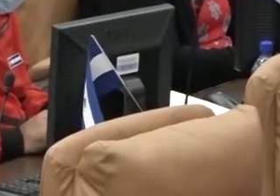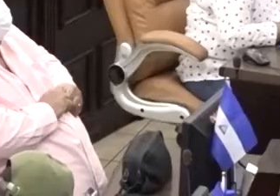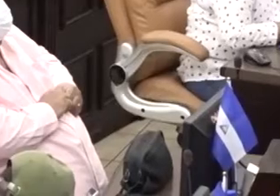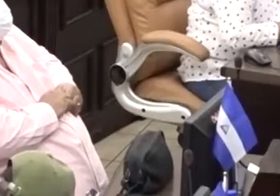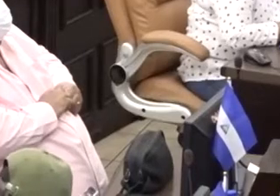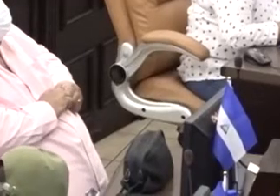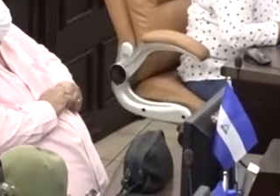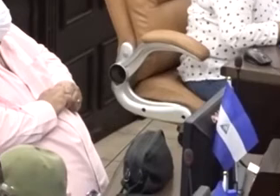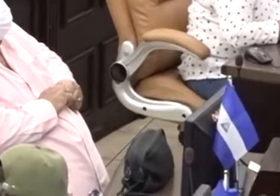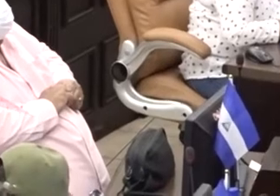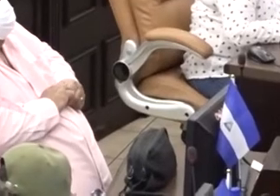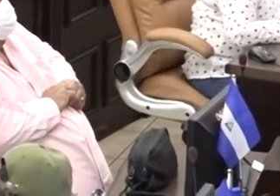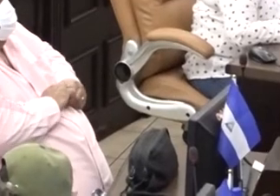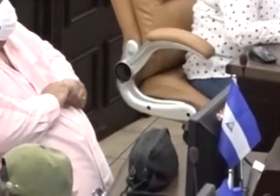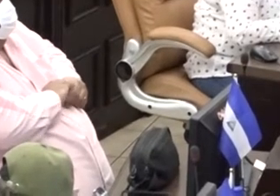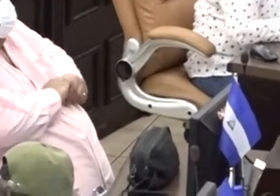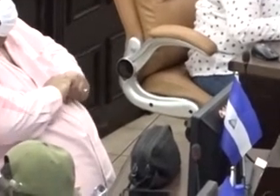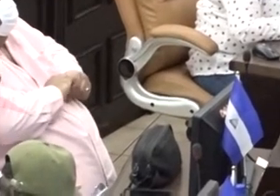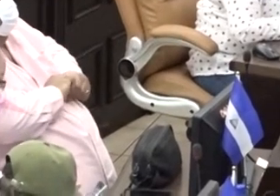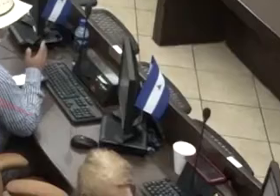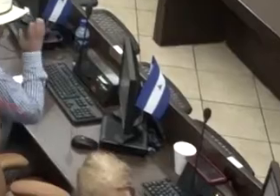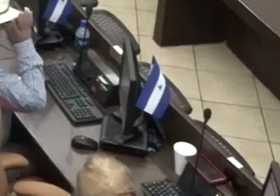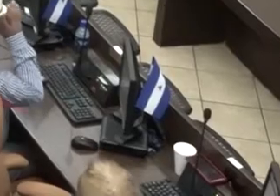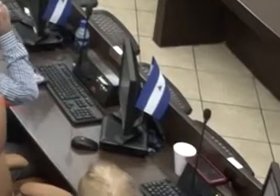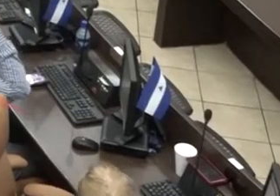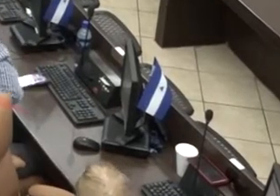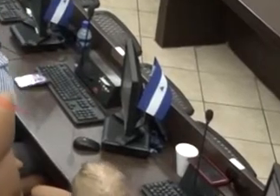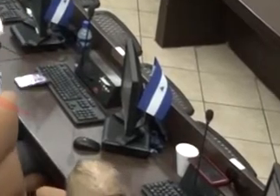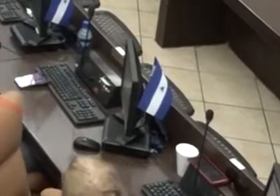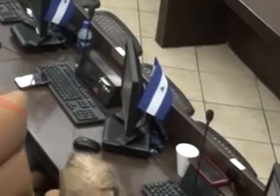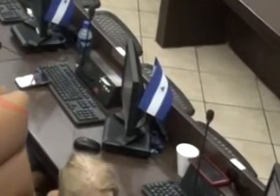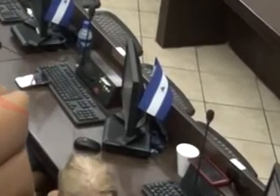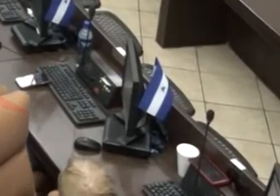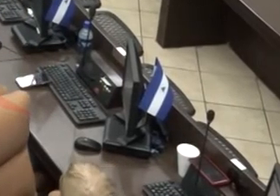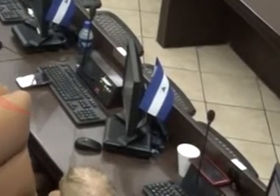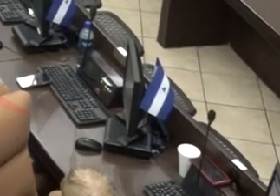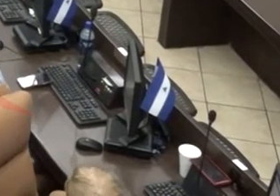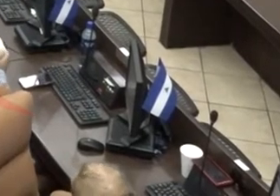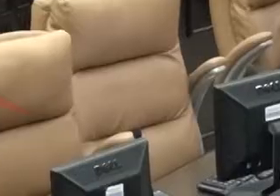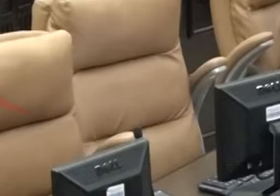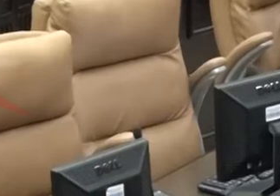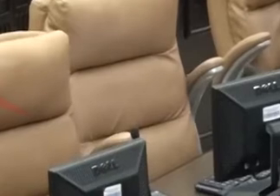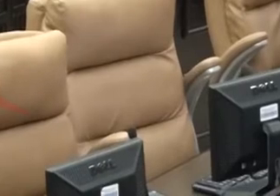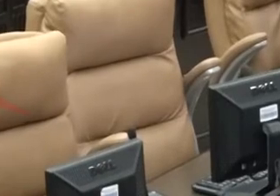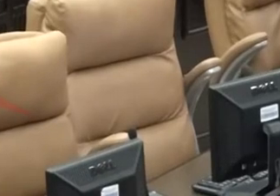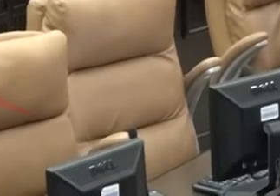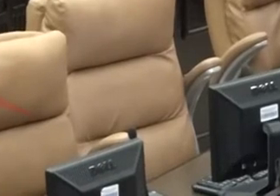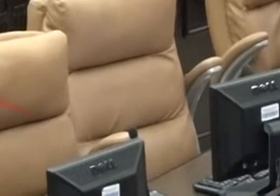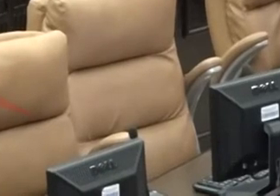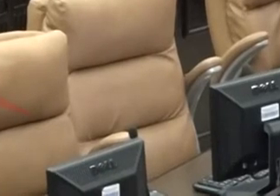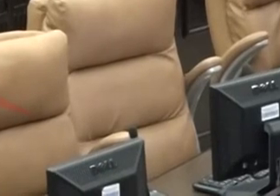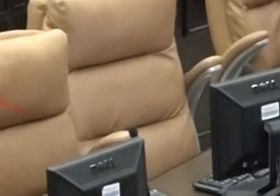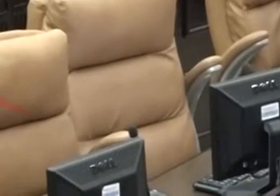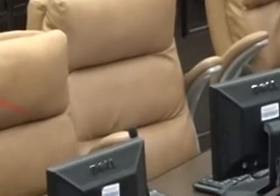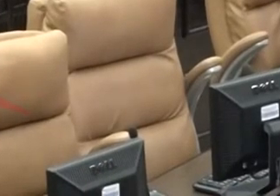ellas Acción Médica Cristiana, Soinica, la Fundación Mejía Godoy y la Asociación de Mujeres de Jalapa. Acciones